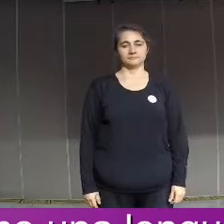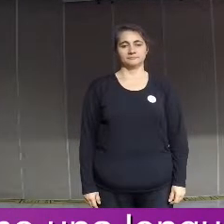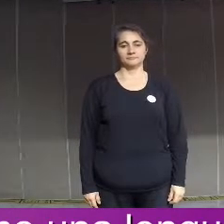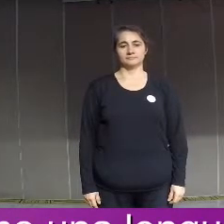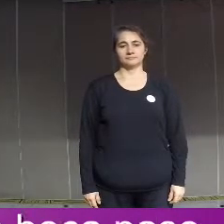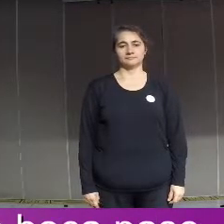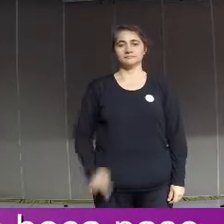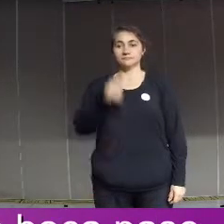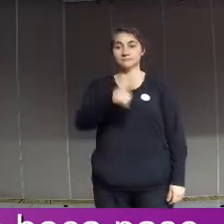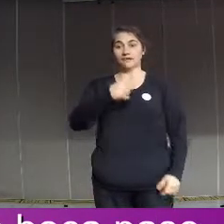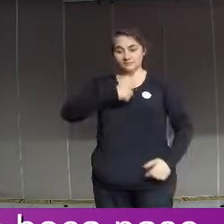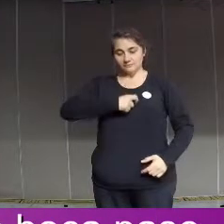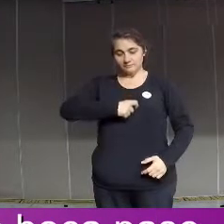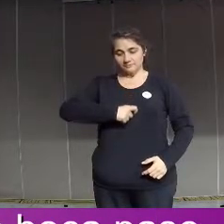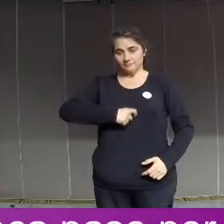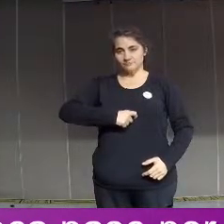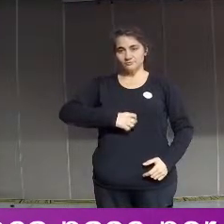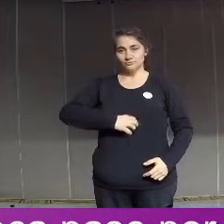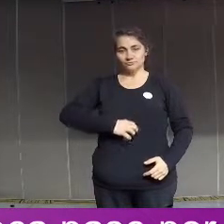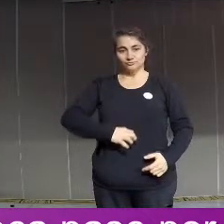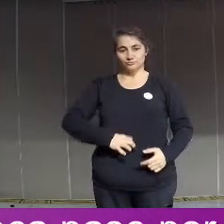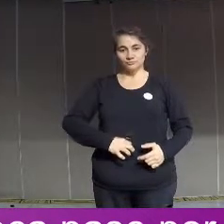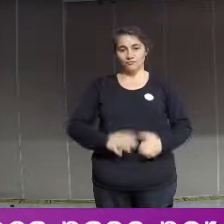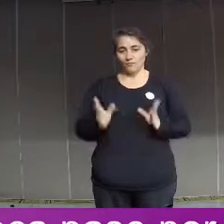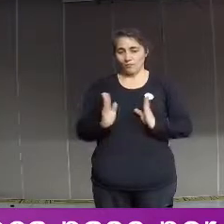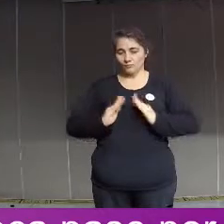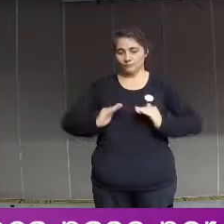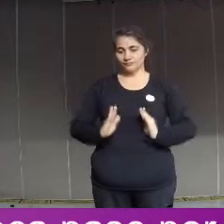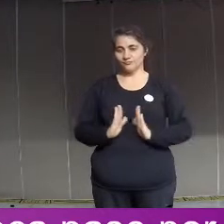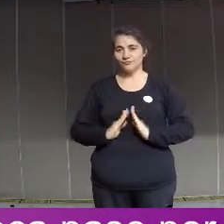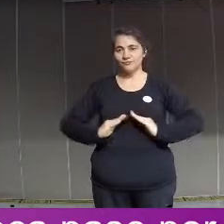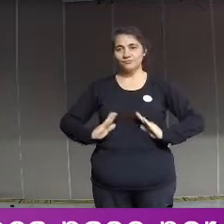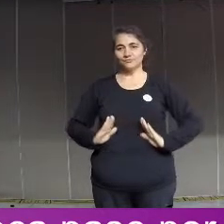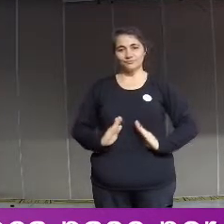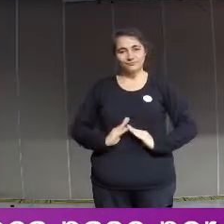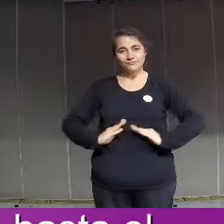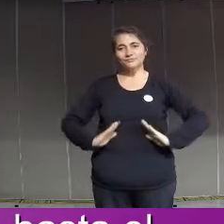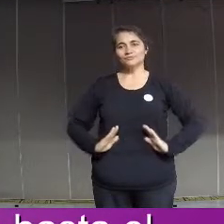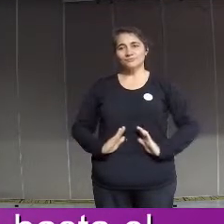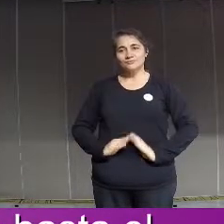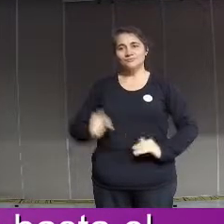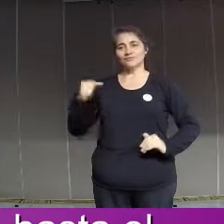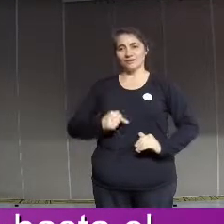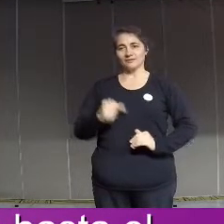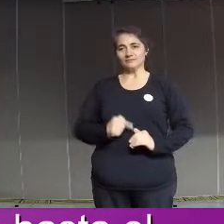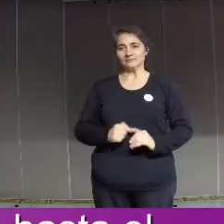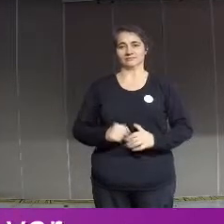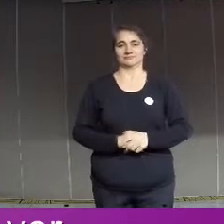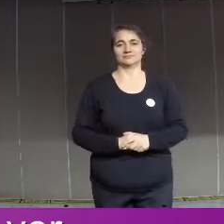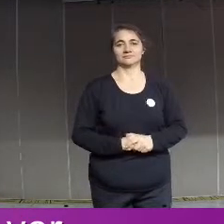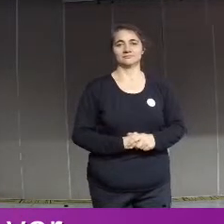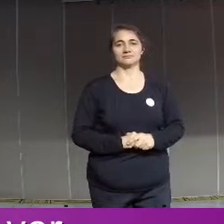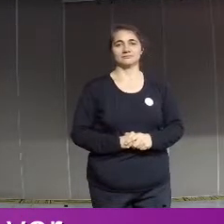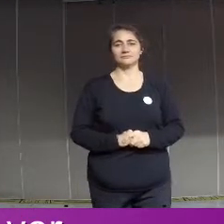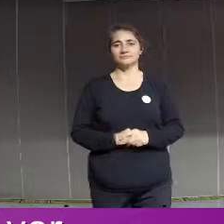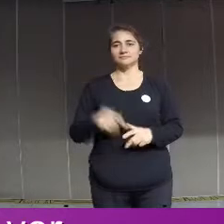Ahí está. Ese es el esófago y ese movimiento que transporta el bolo alimenticio se